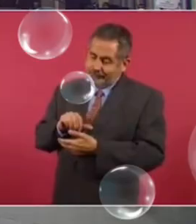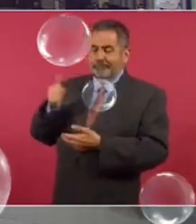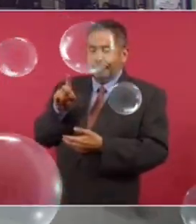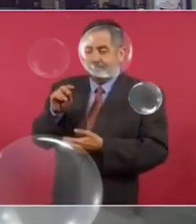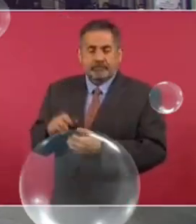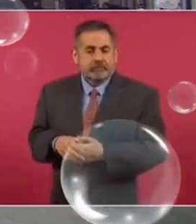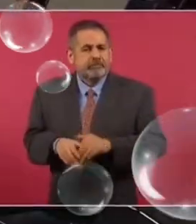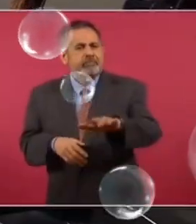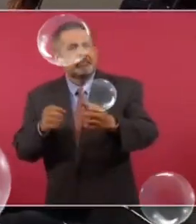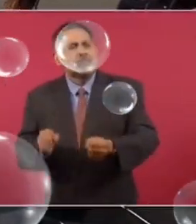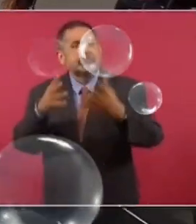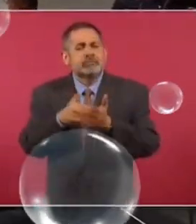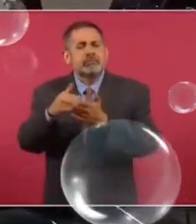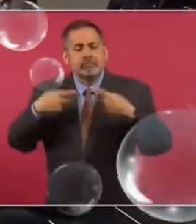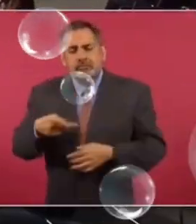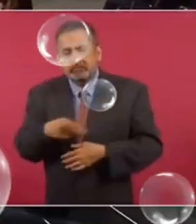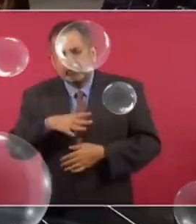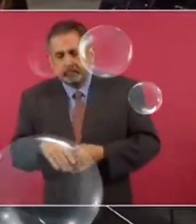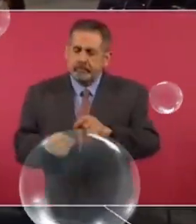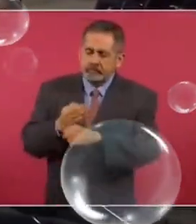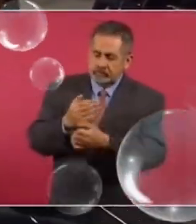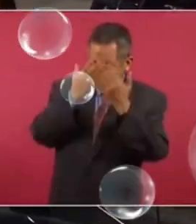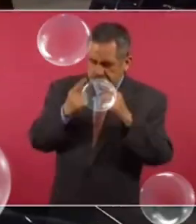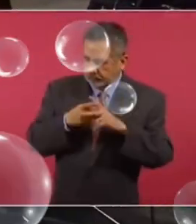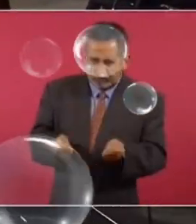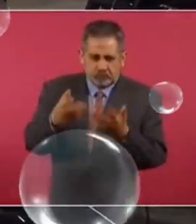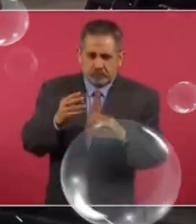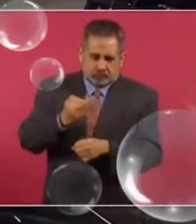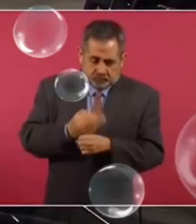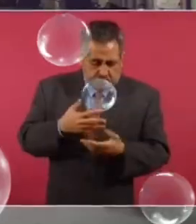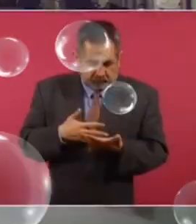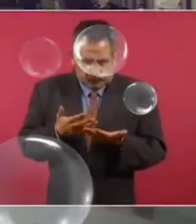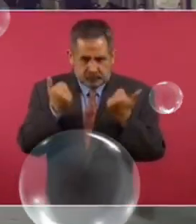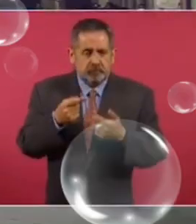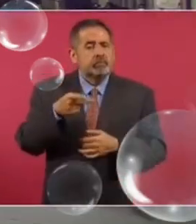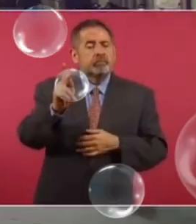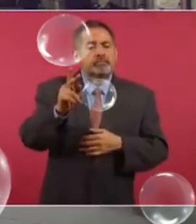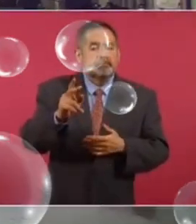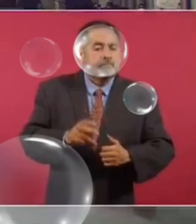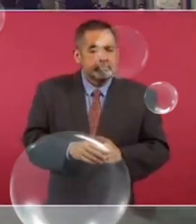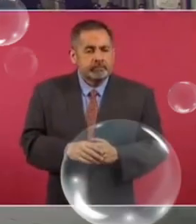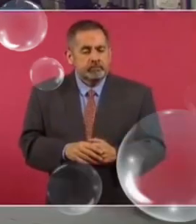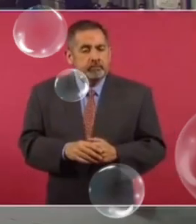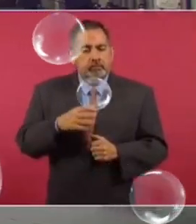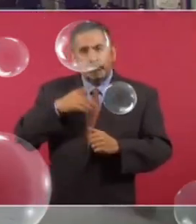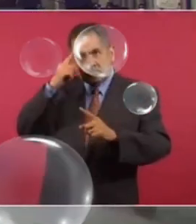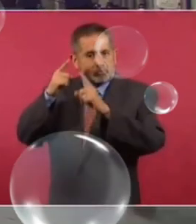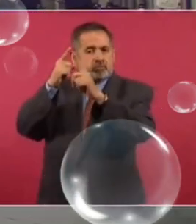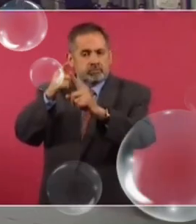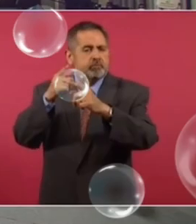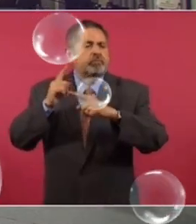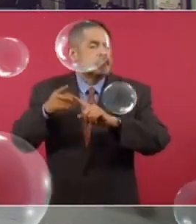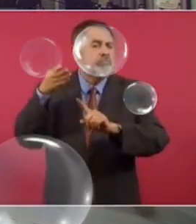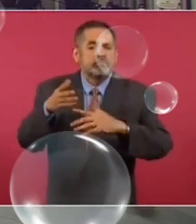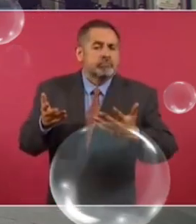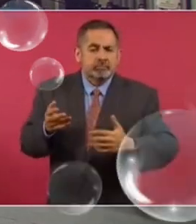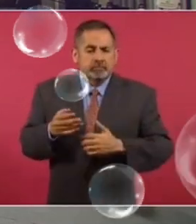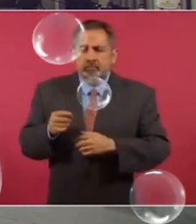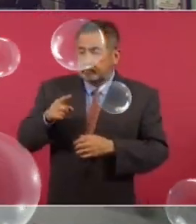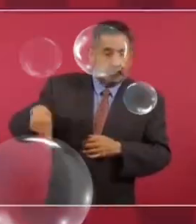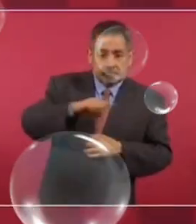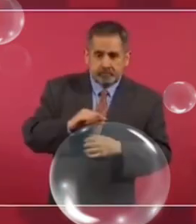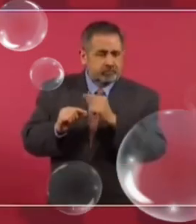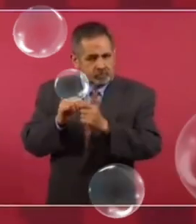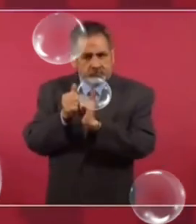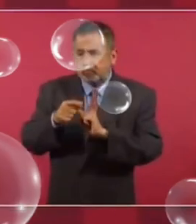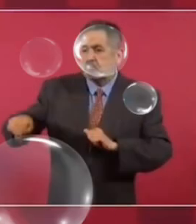¿Cuántos millones de pobres hay en México, señor presidente? No tengo exactamente la cifra ahora, pero nuestro objetivo es que cada vez